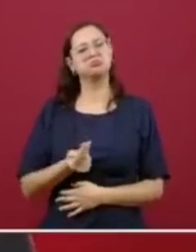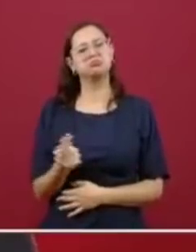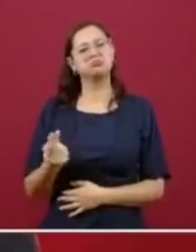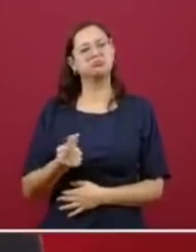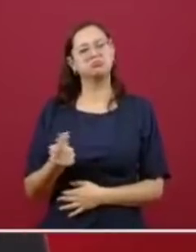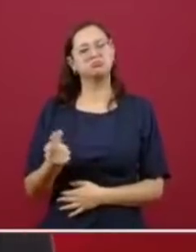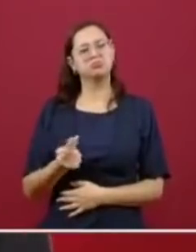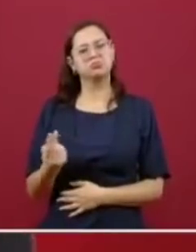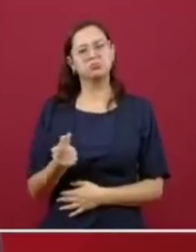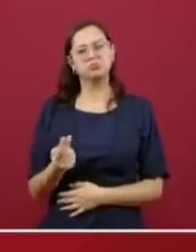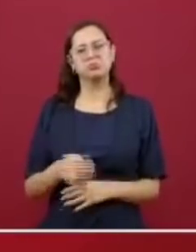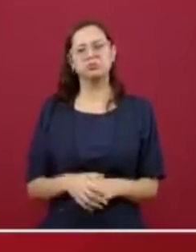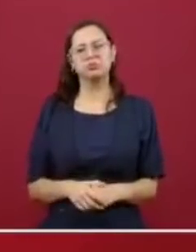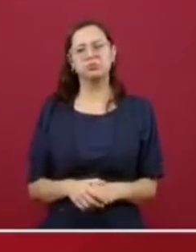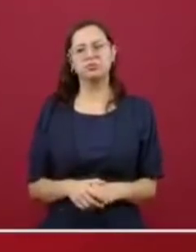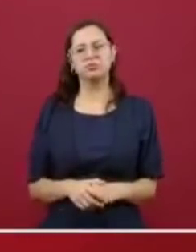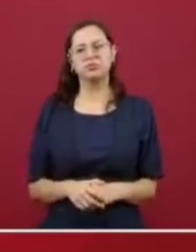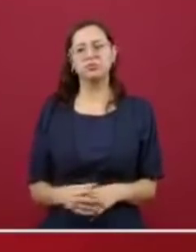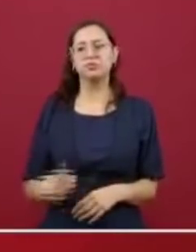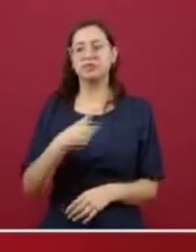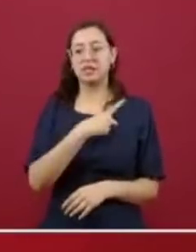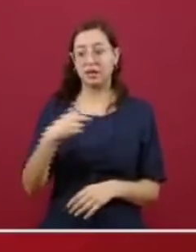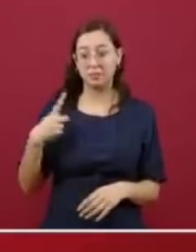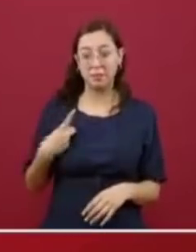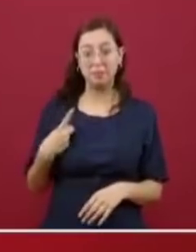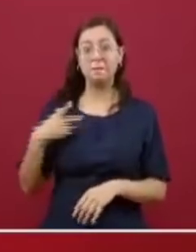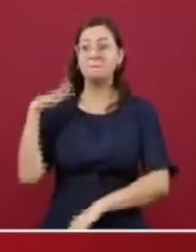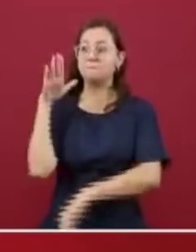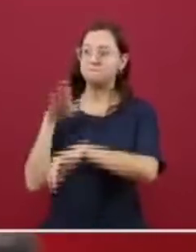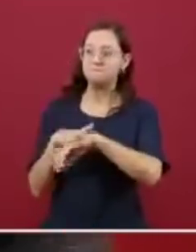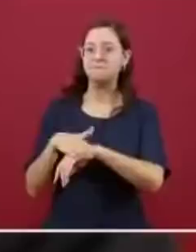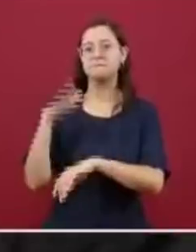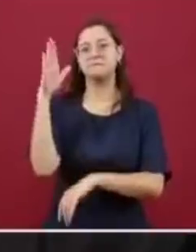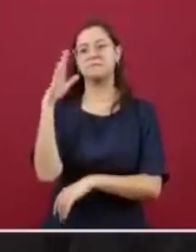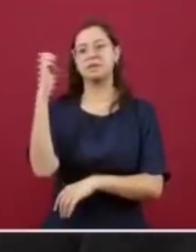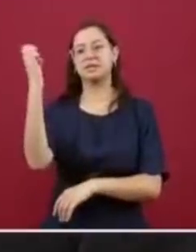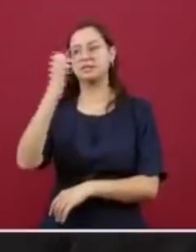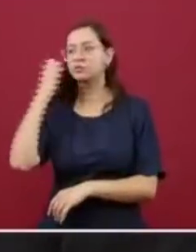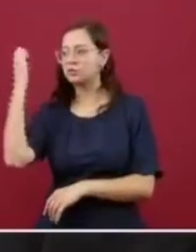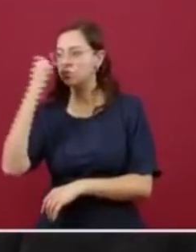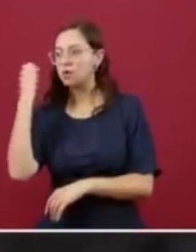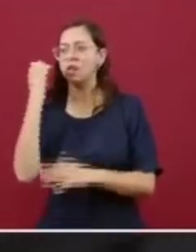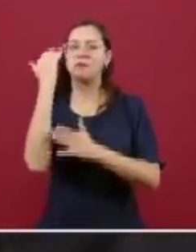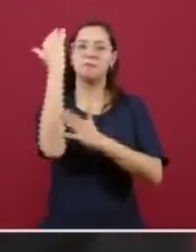Tenemos que tener más escuelas, menos cárceles.